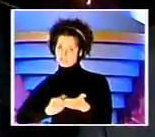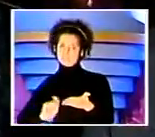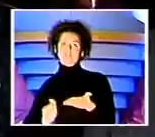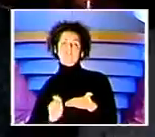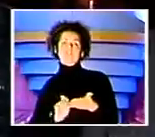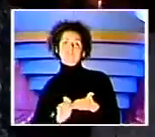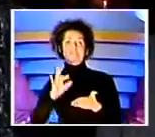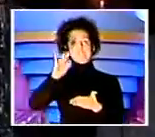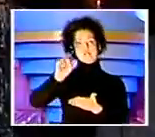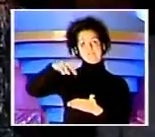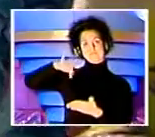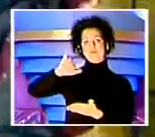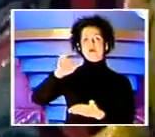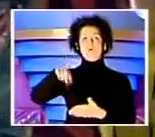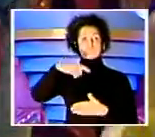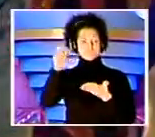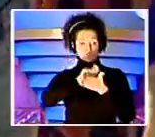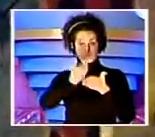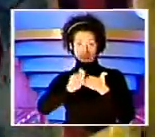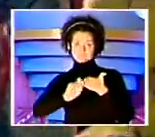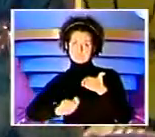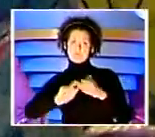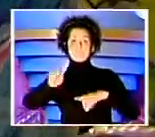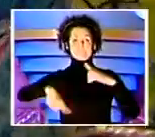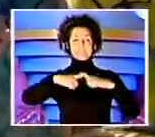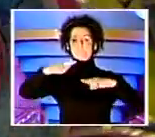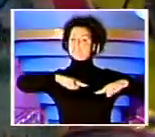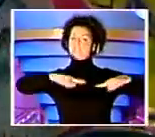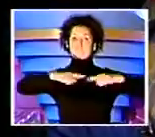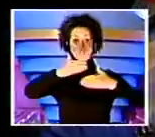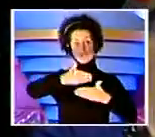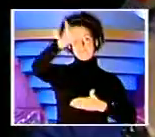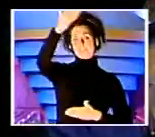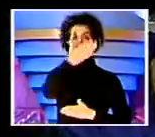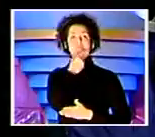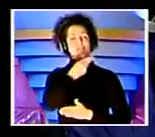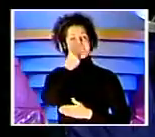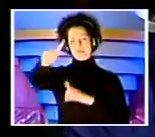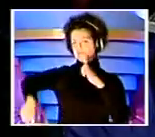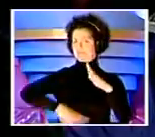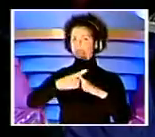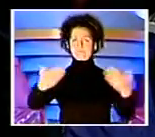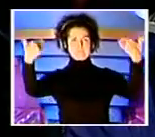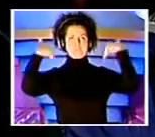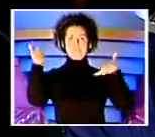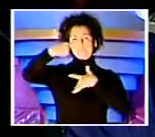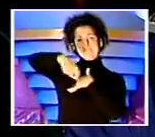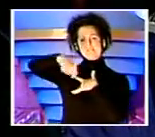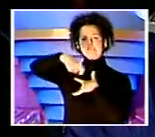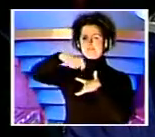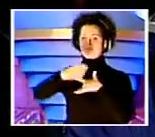Santiago García Ramos, periodista y vicepresidente de la Asociación de Prensa de Las Palmas, que además ejerce como presidente del